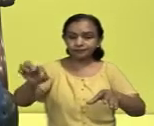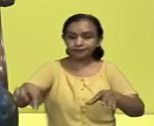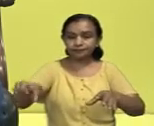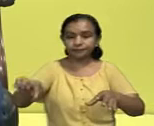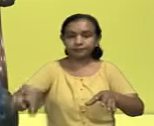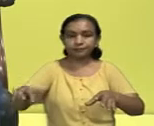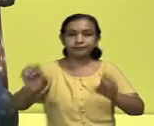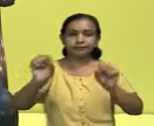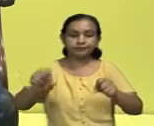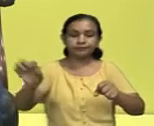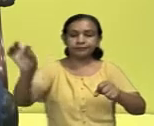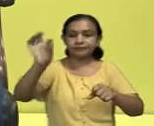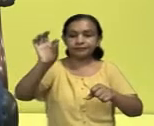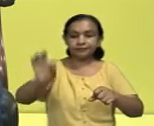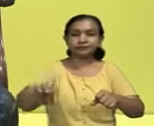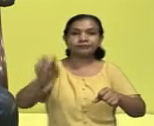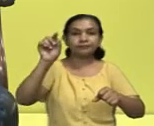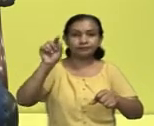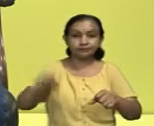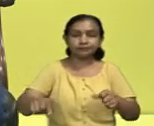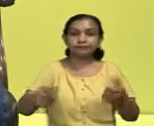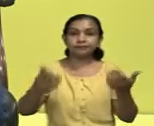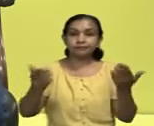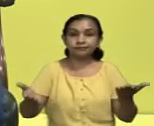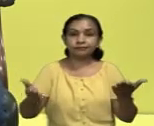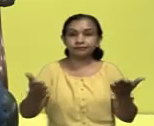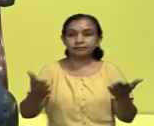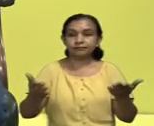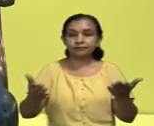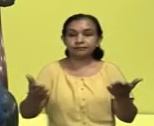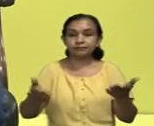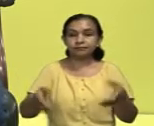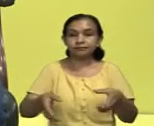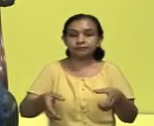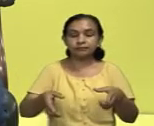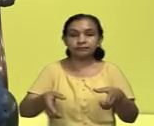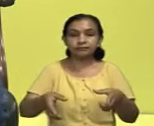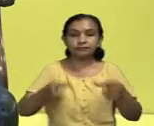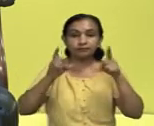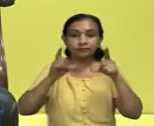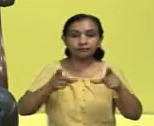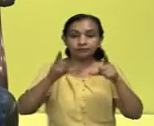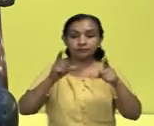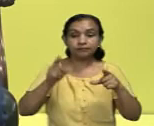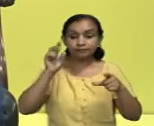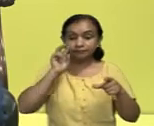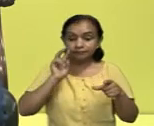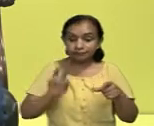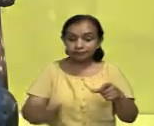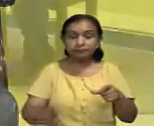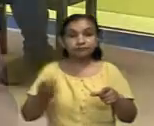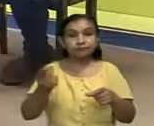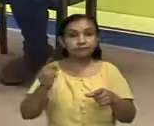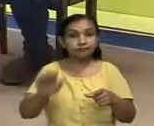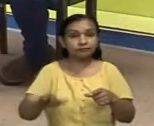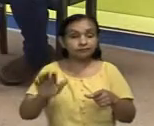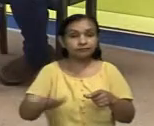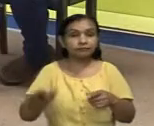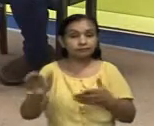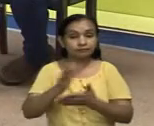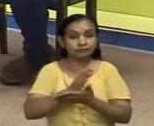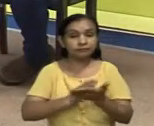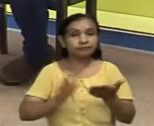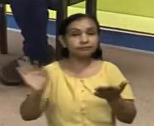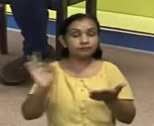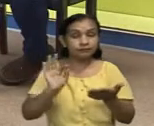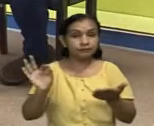un posible criadero de zancudo. Hasta en las panas donde beben agua el perro, hemos encontrado criaderos de zancudo. Esos son los de tipo